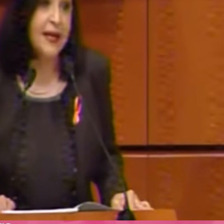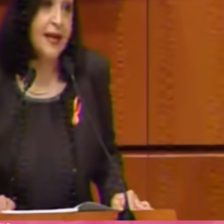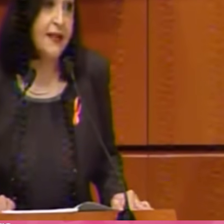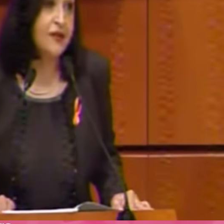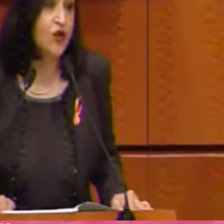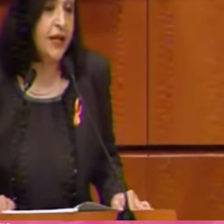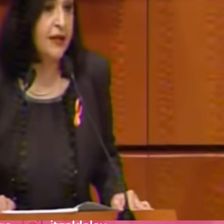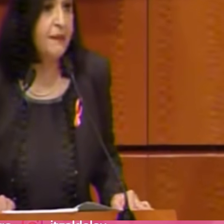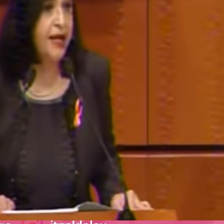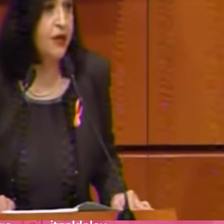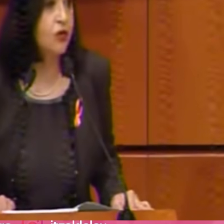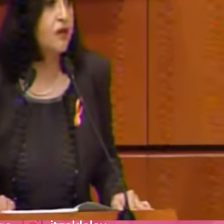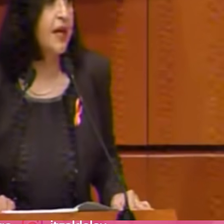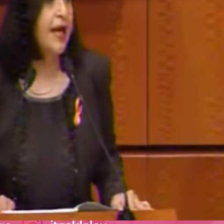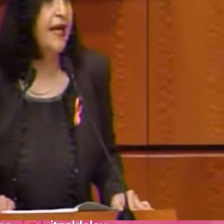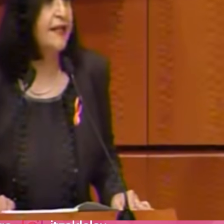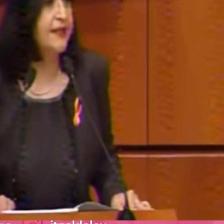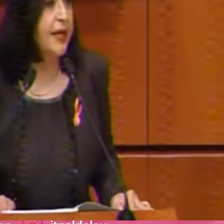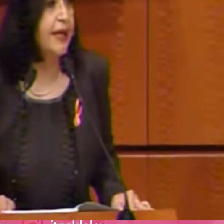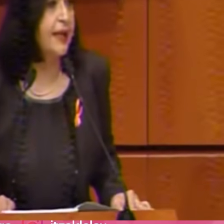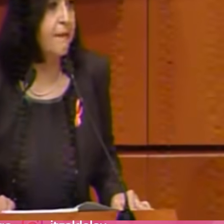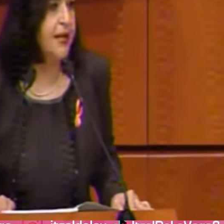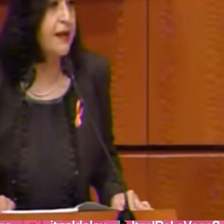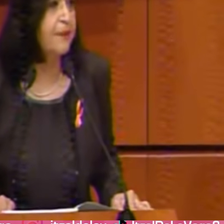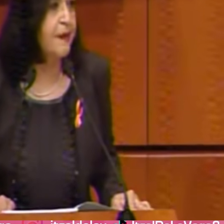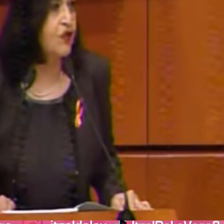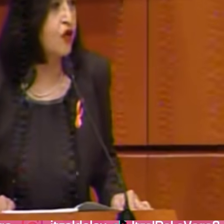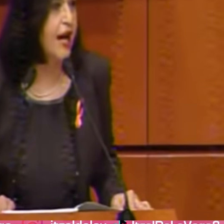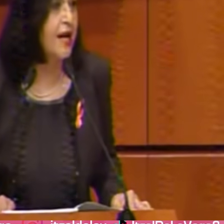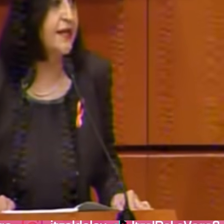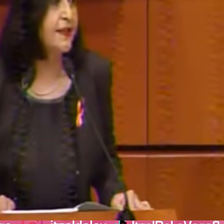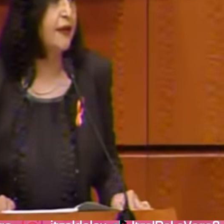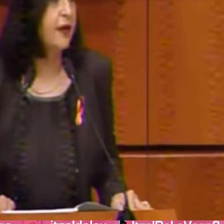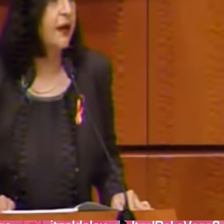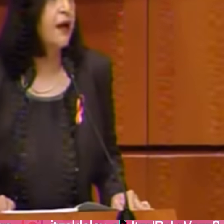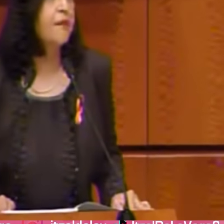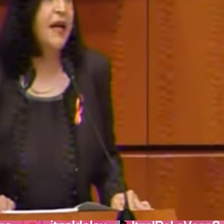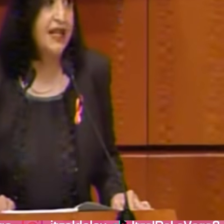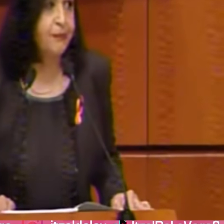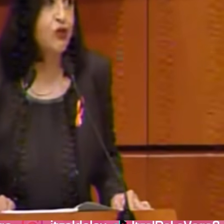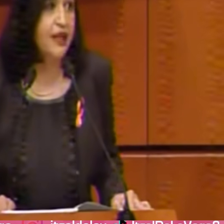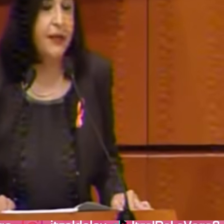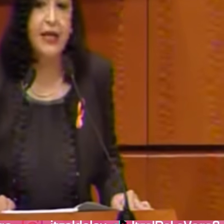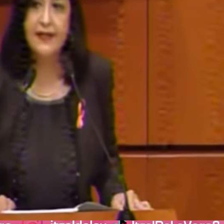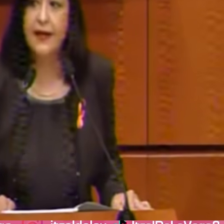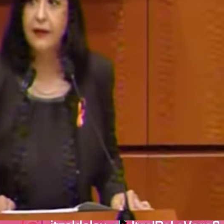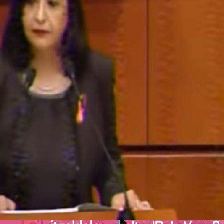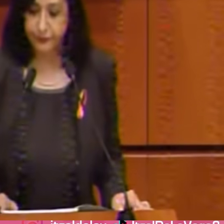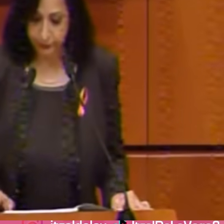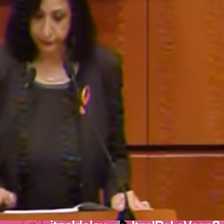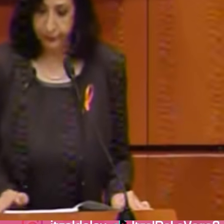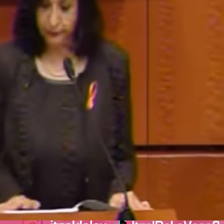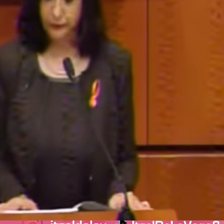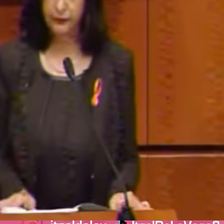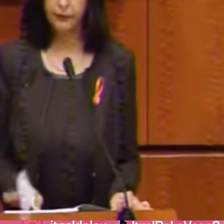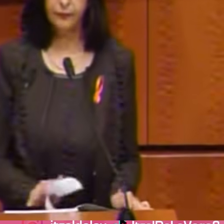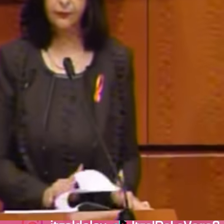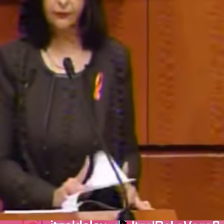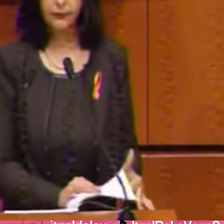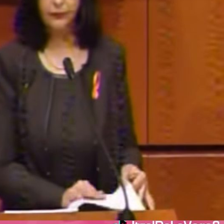más allá de esos sentimientos estrictamente personales, me responsabiliza.